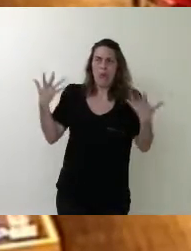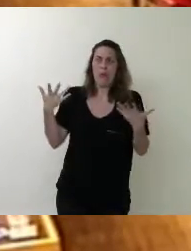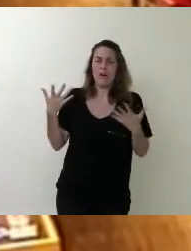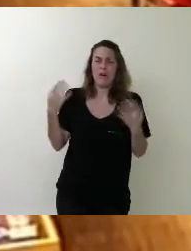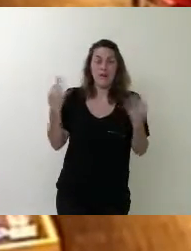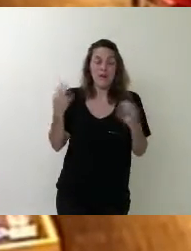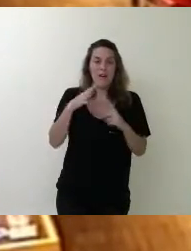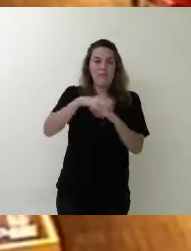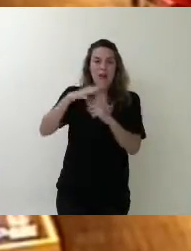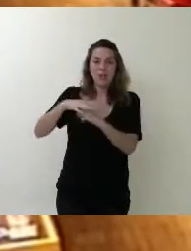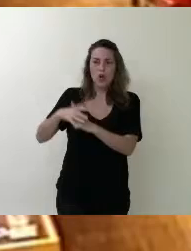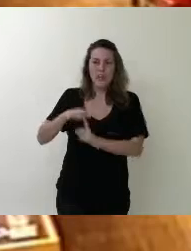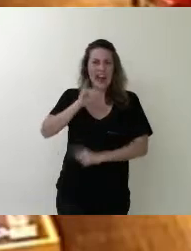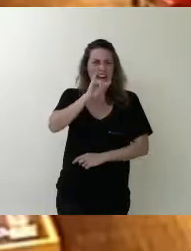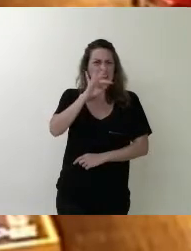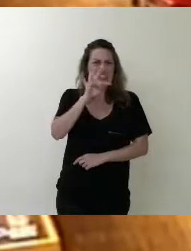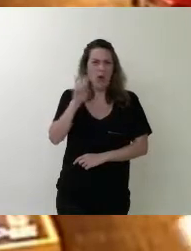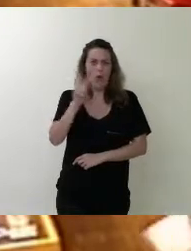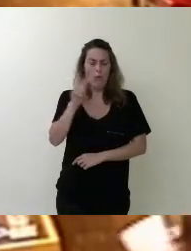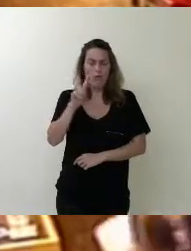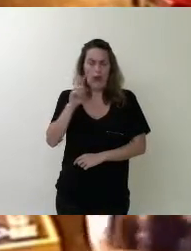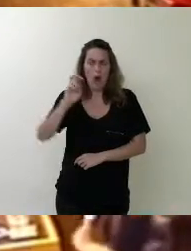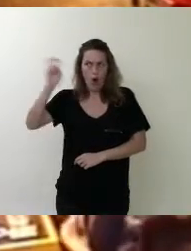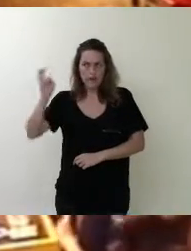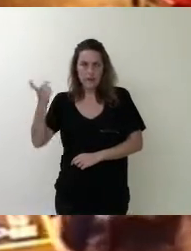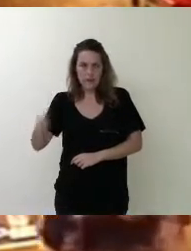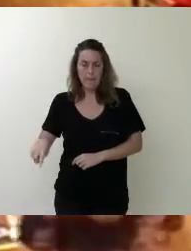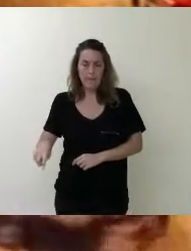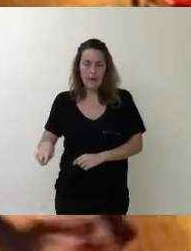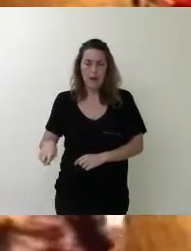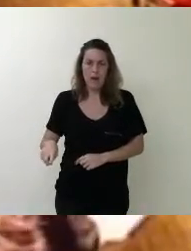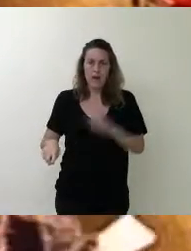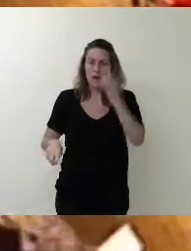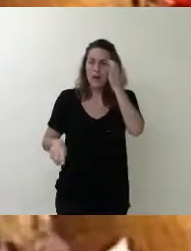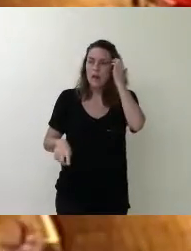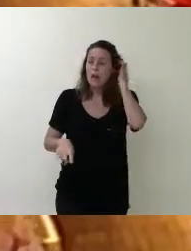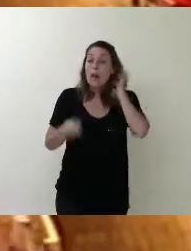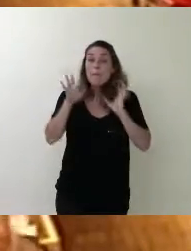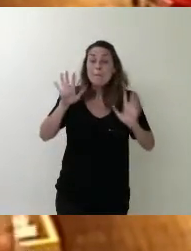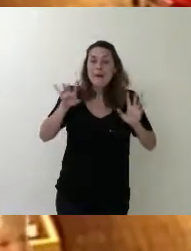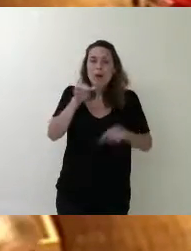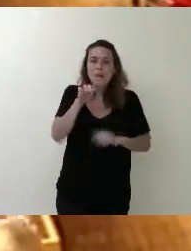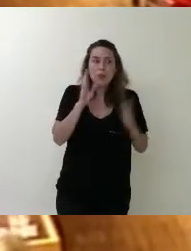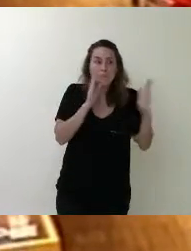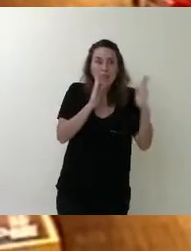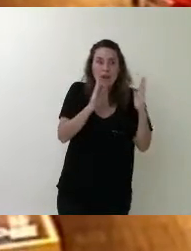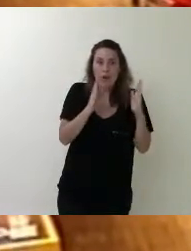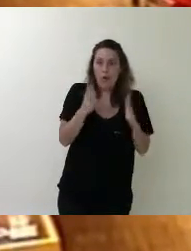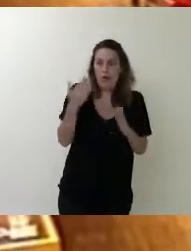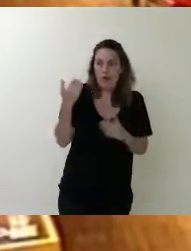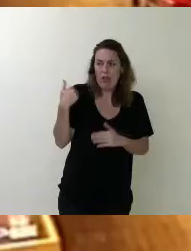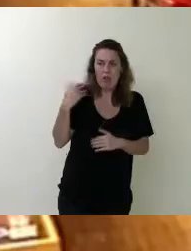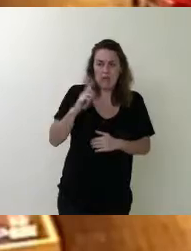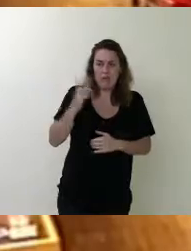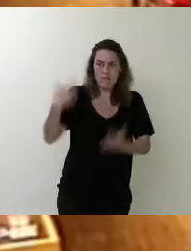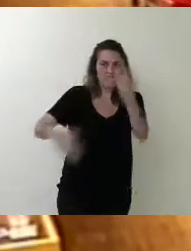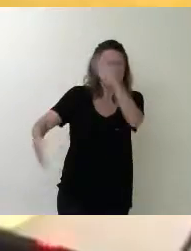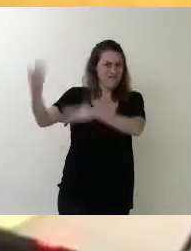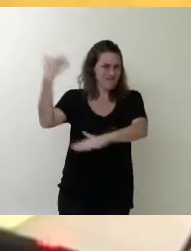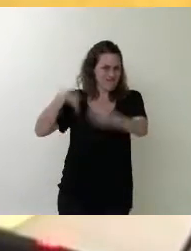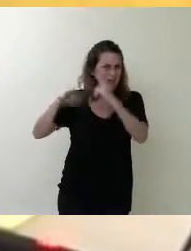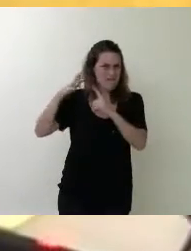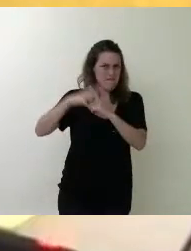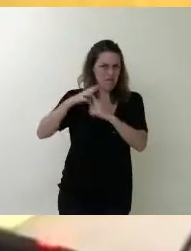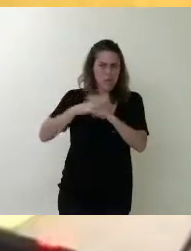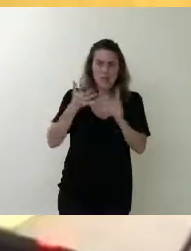la mayoría de la ITV y alguna más, posean de periodos no muy cercanos, ¿no? No estamos hablando de